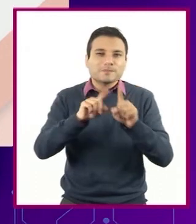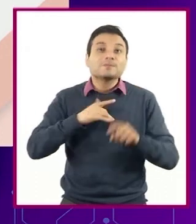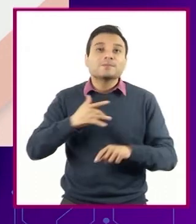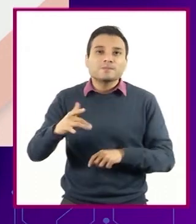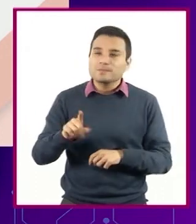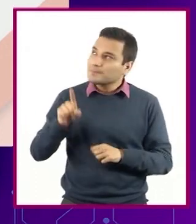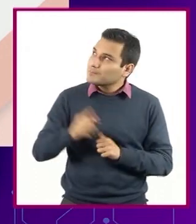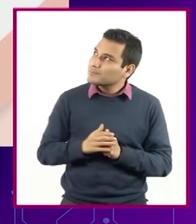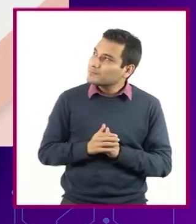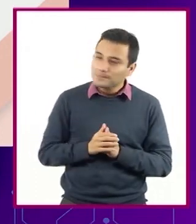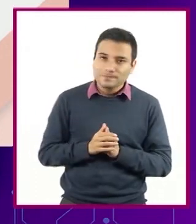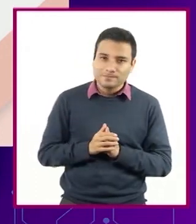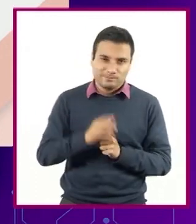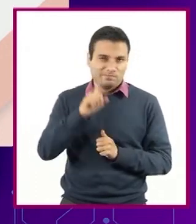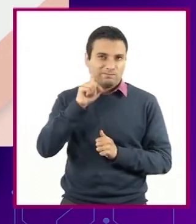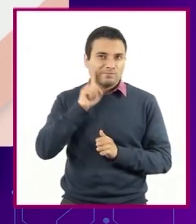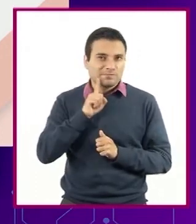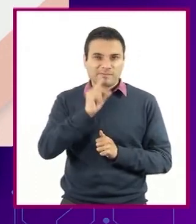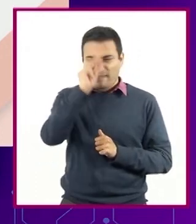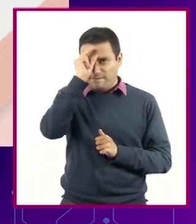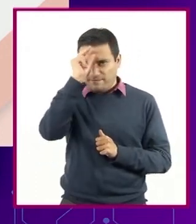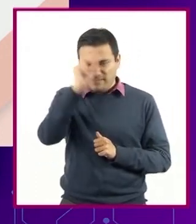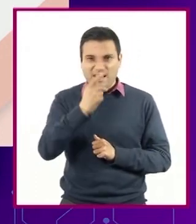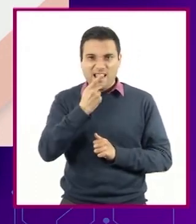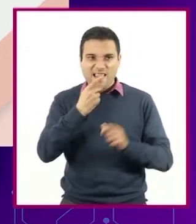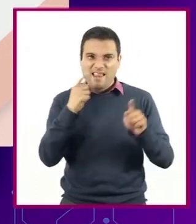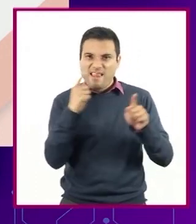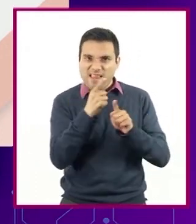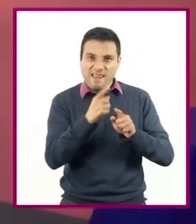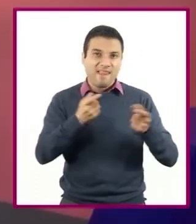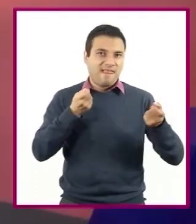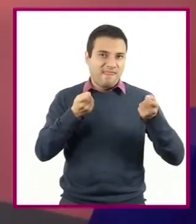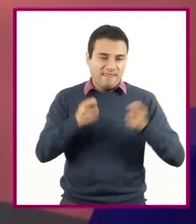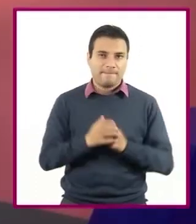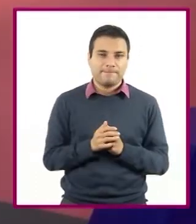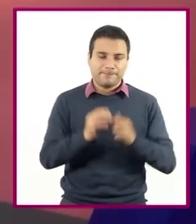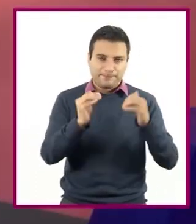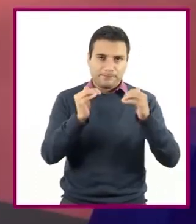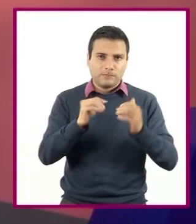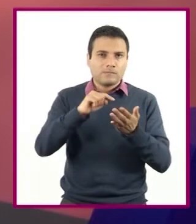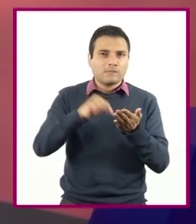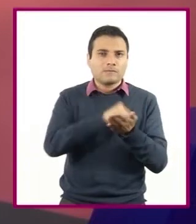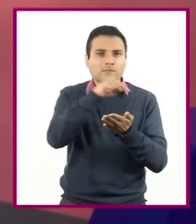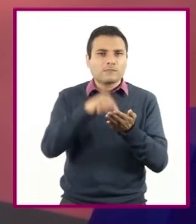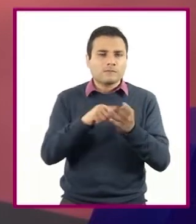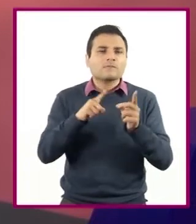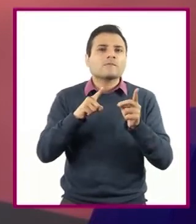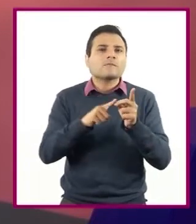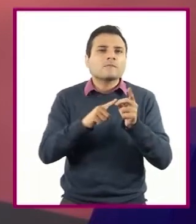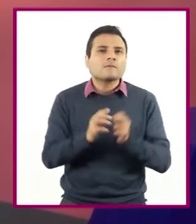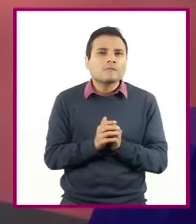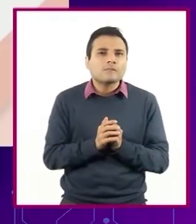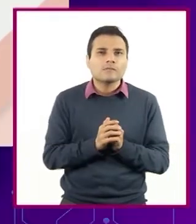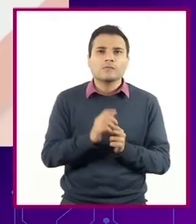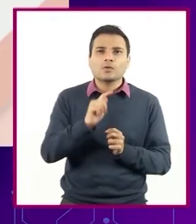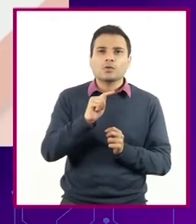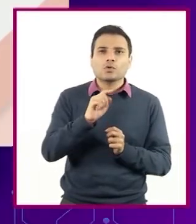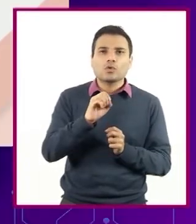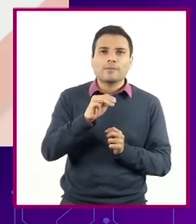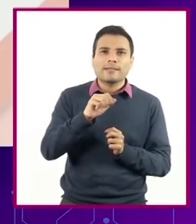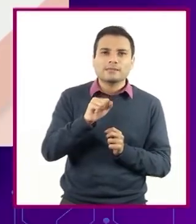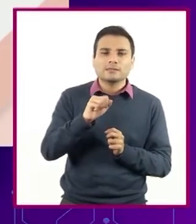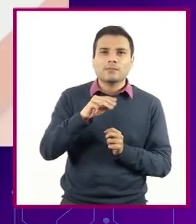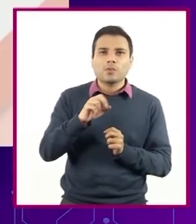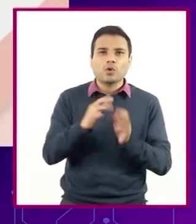Celestina, astuta, mal hablada y muy manipuladora. Lugar donde se desarrolla la obra de Tomás Moro.